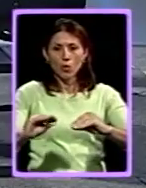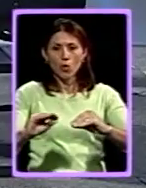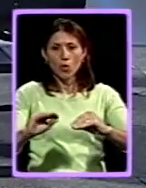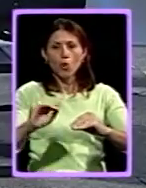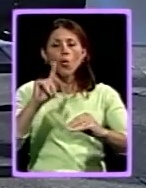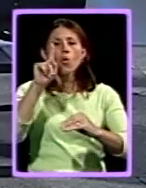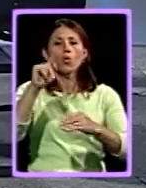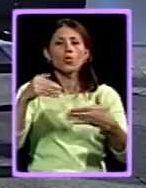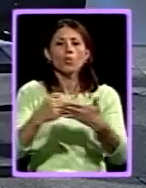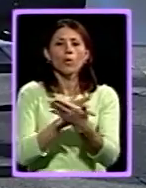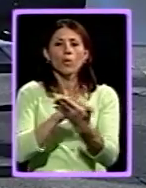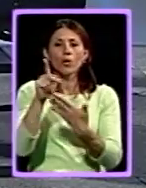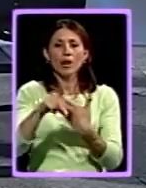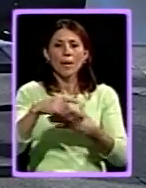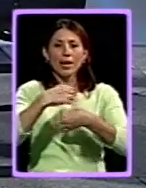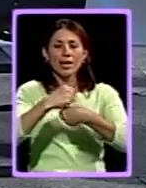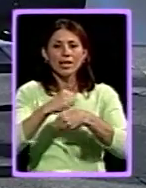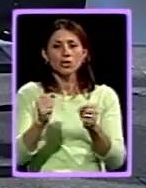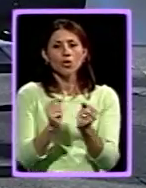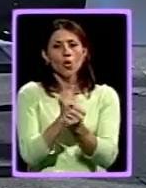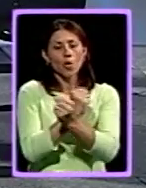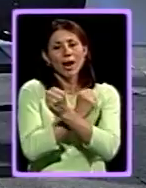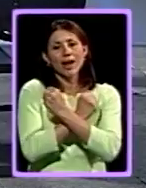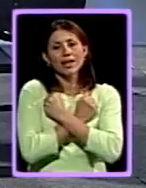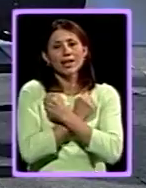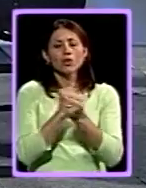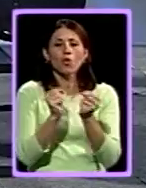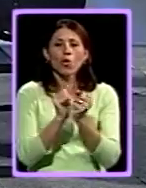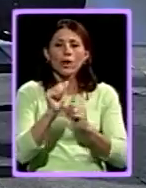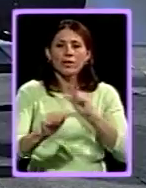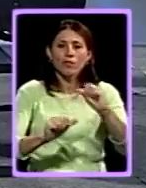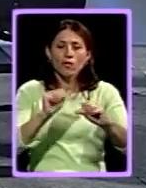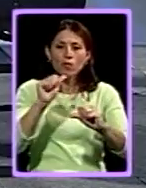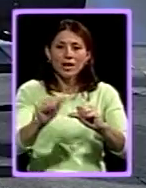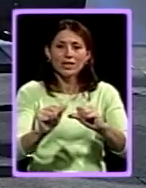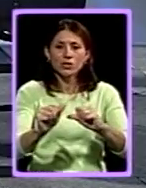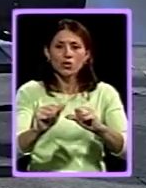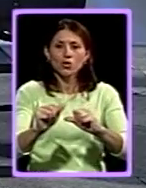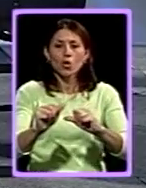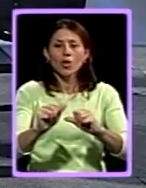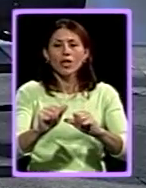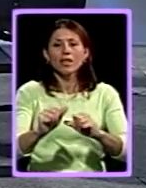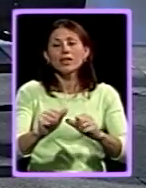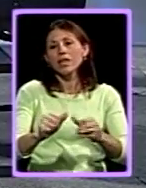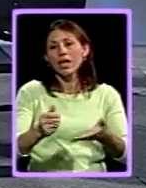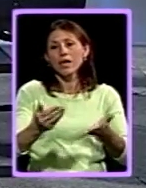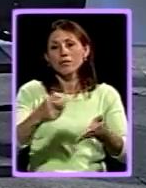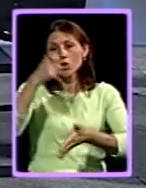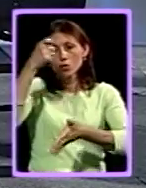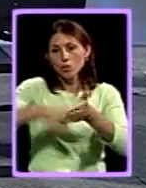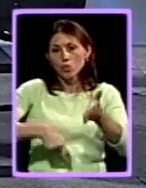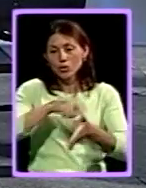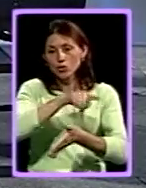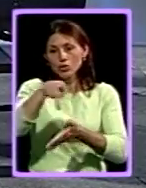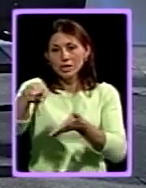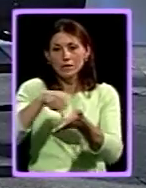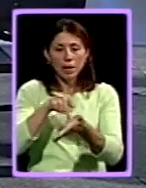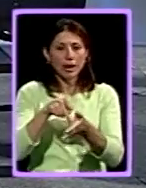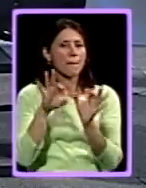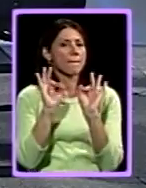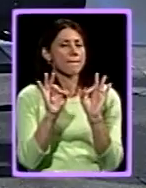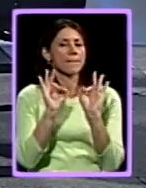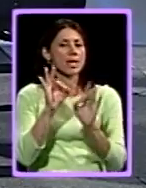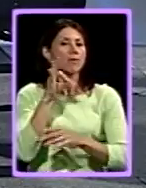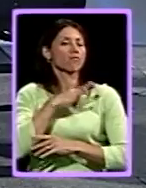con el cariño y el esfuerzo de los impuestos bien usados por ustedes.